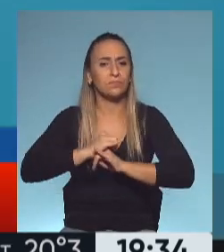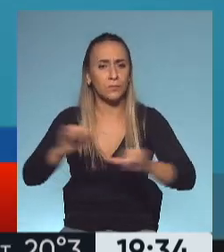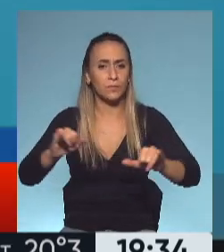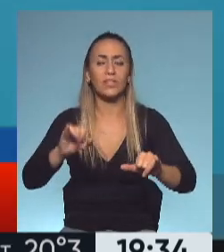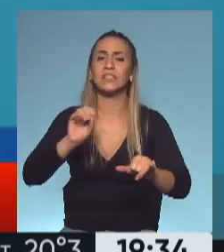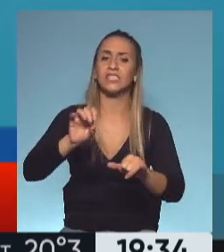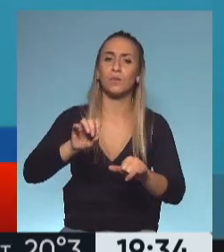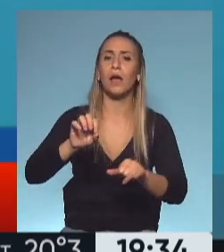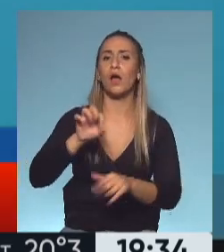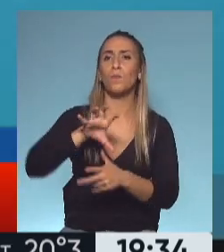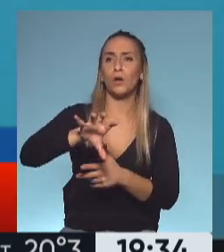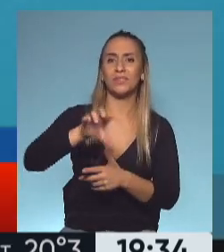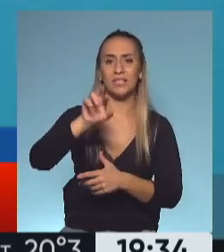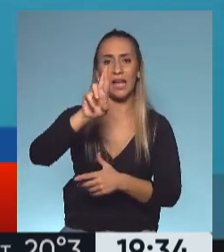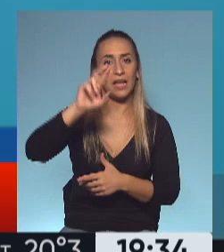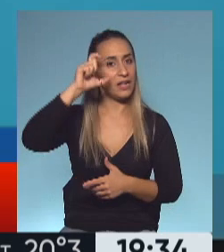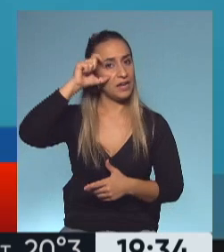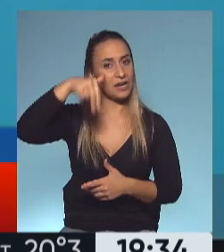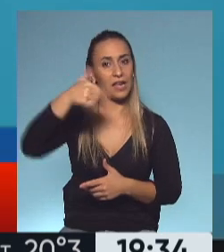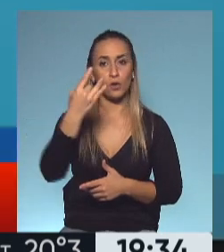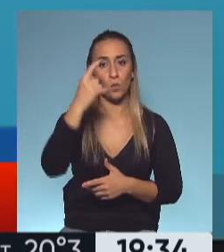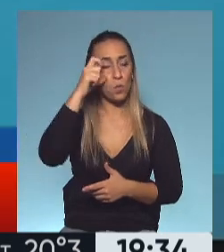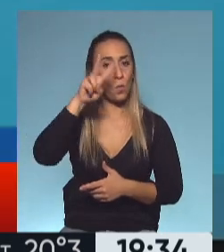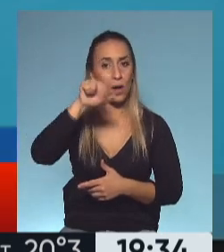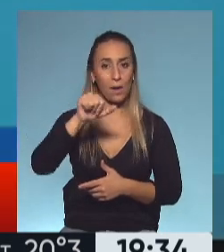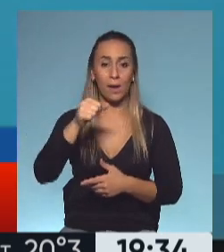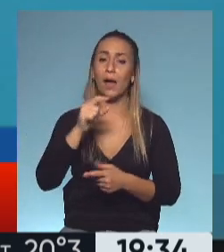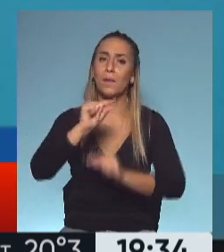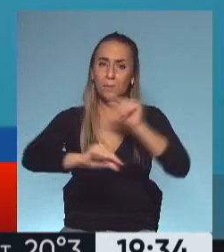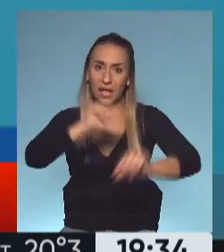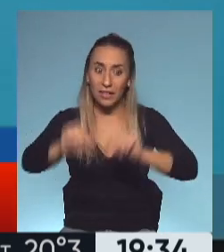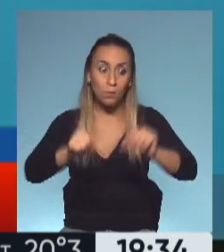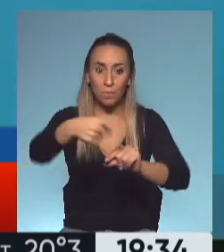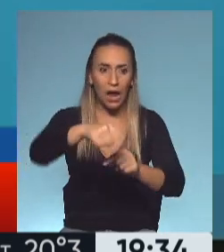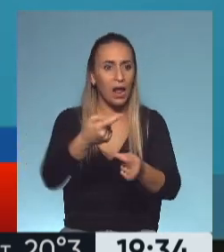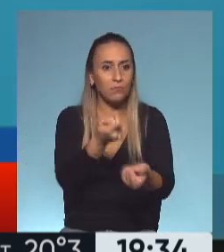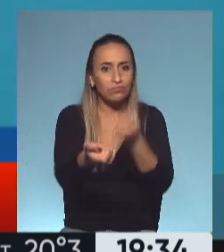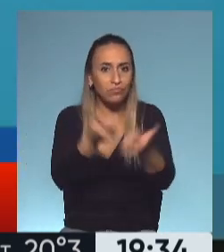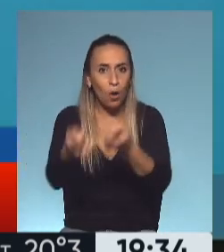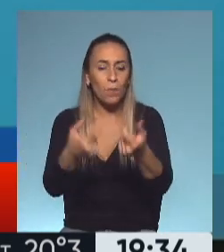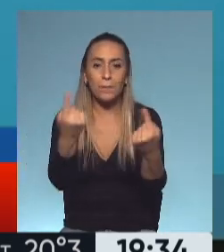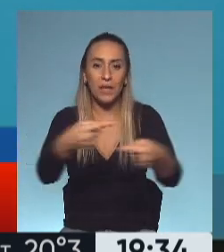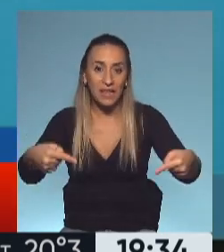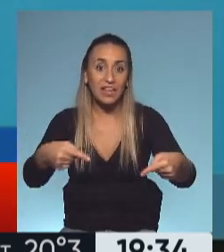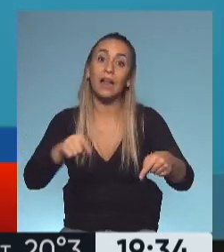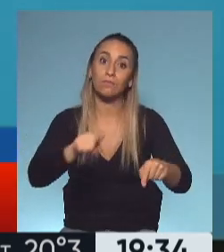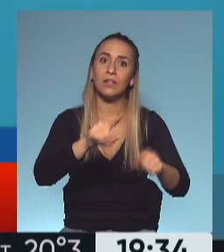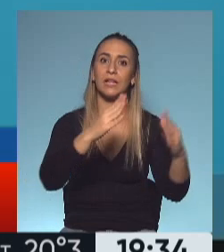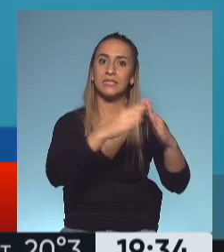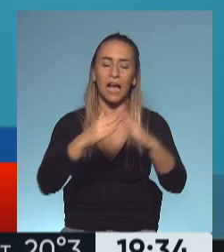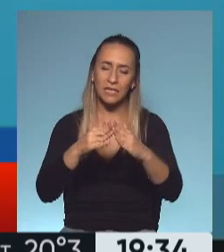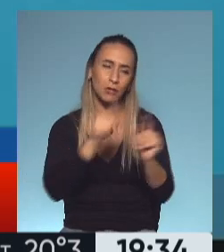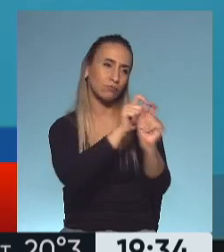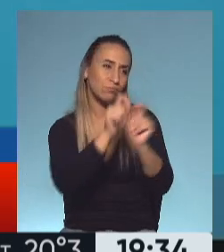Renueva, con créditos destinados a la compra de materiales para mejorar condiciones habitacionales